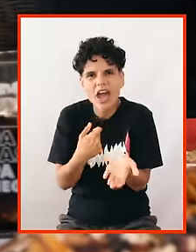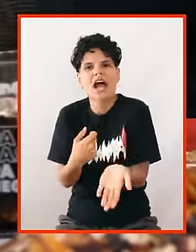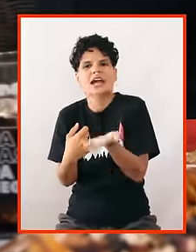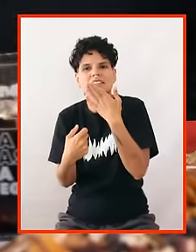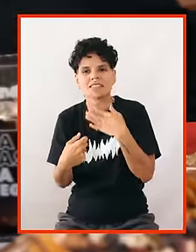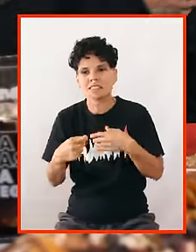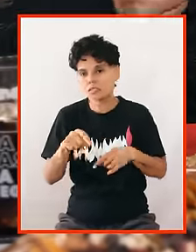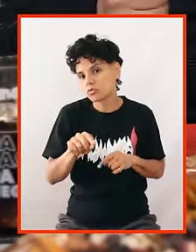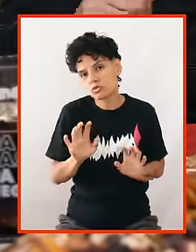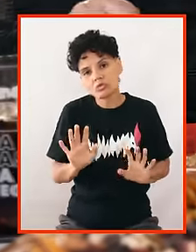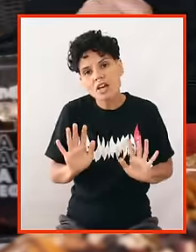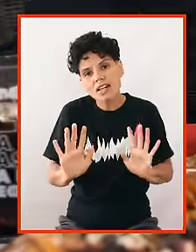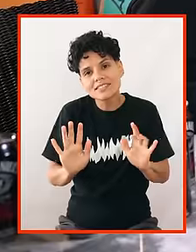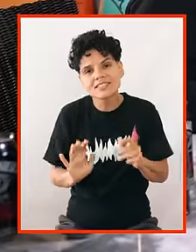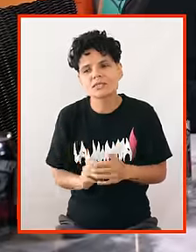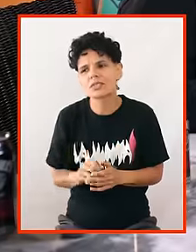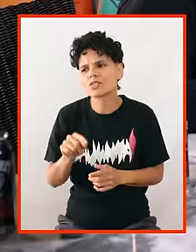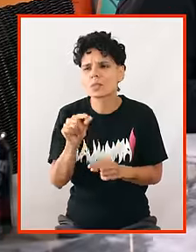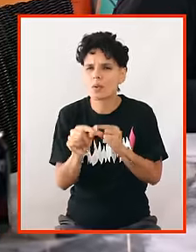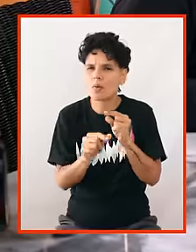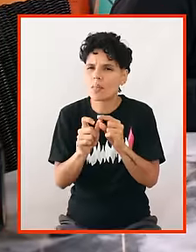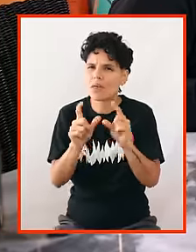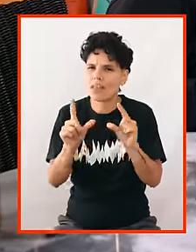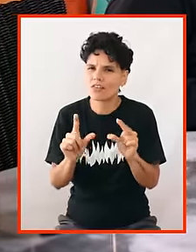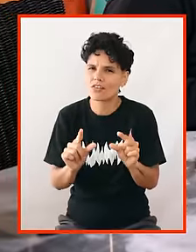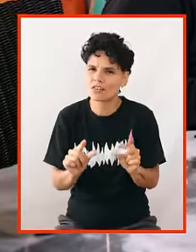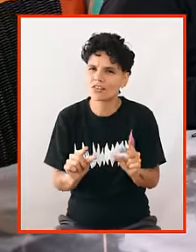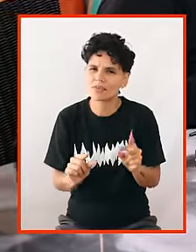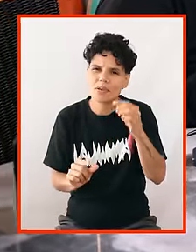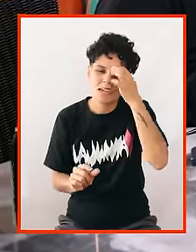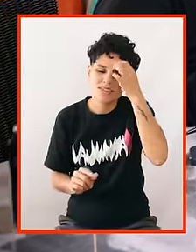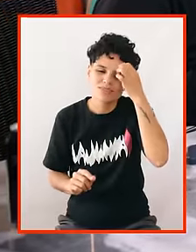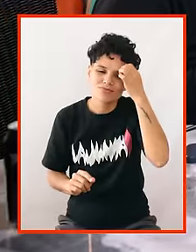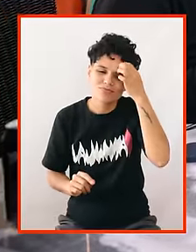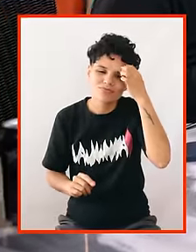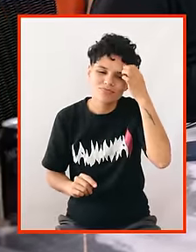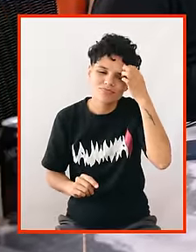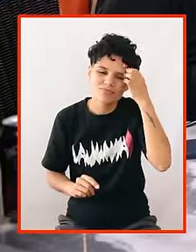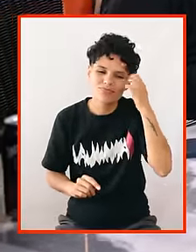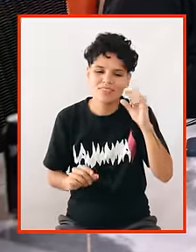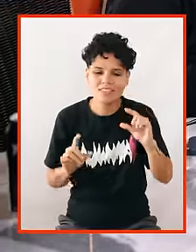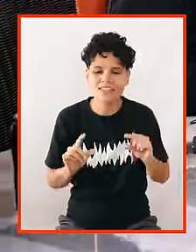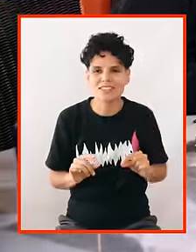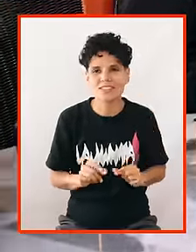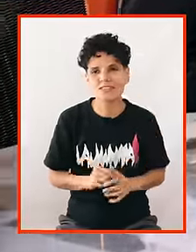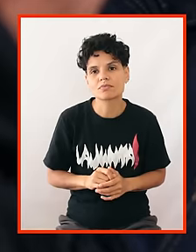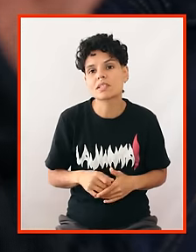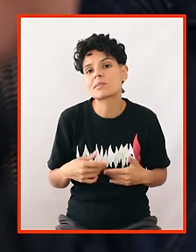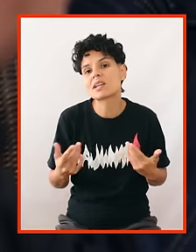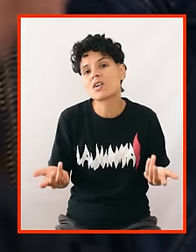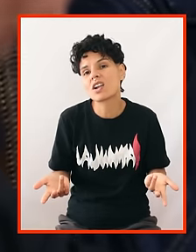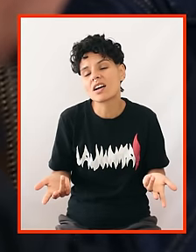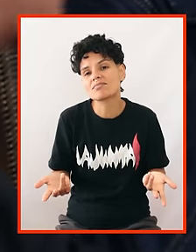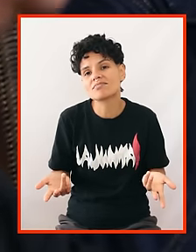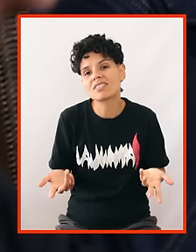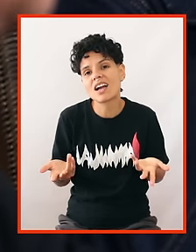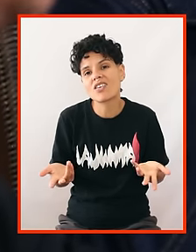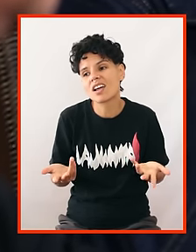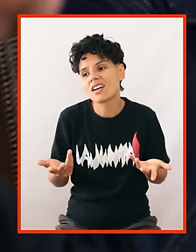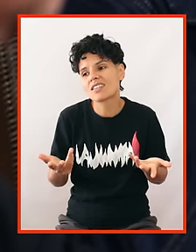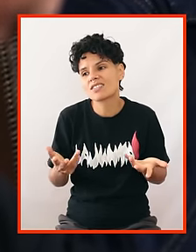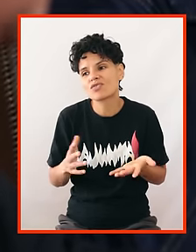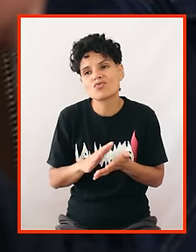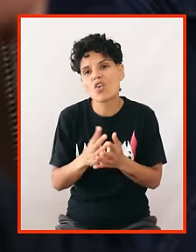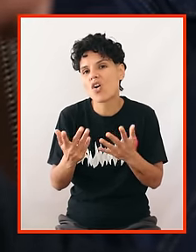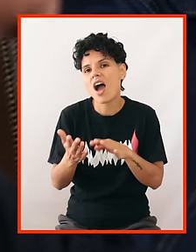ta! Va adentro. Esa es la idea. Se ha perdido eso, ¿no? Realmente, sí. Uno va ya, ya. Es que ahora